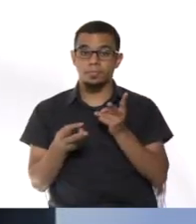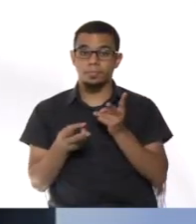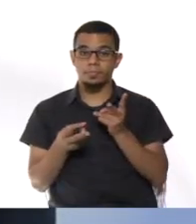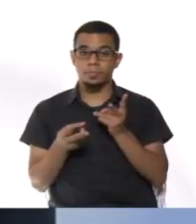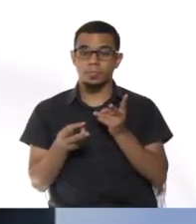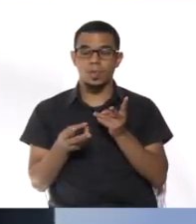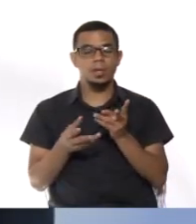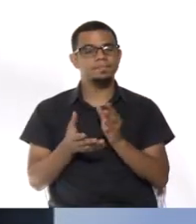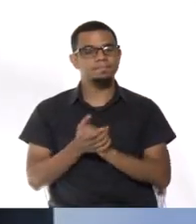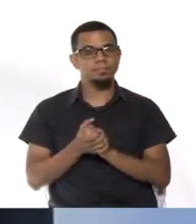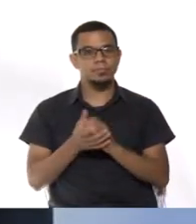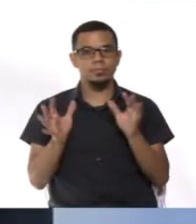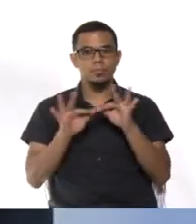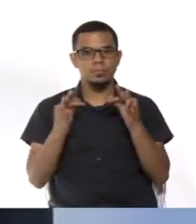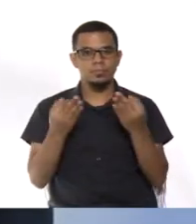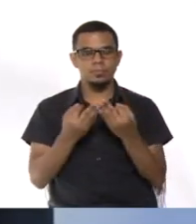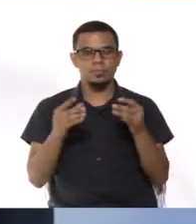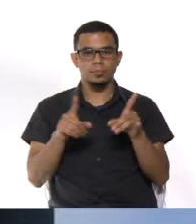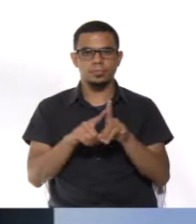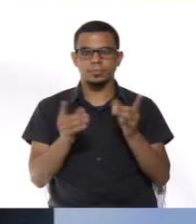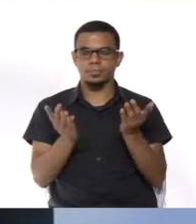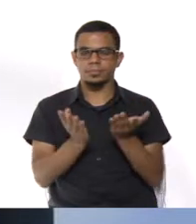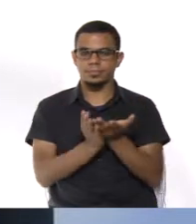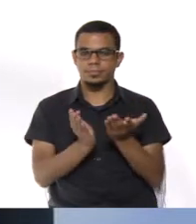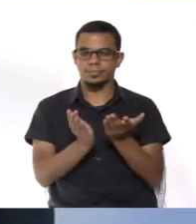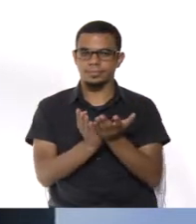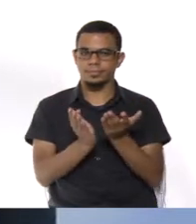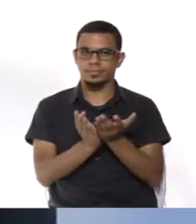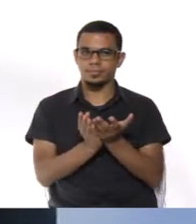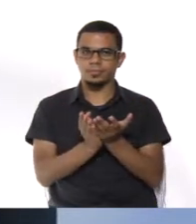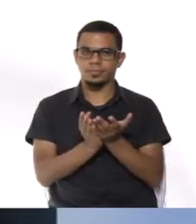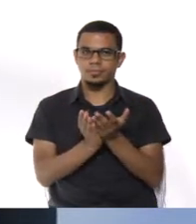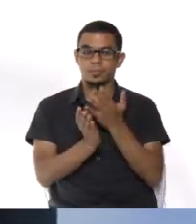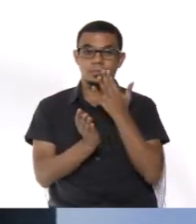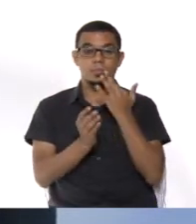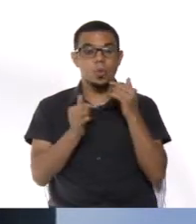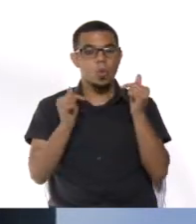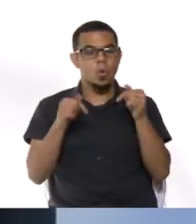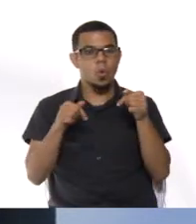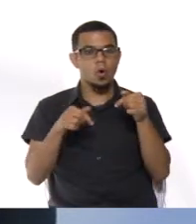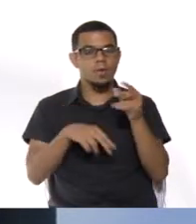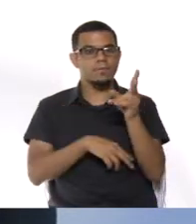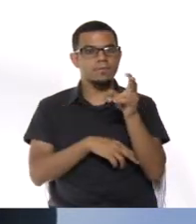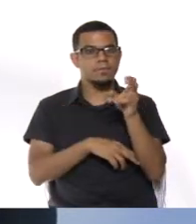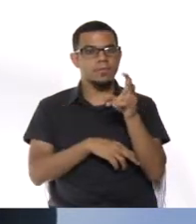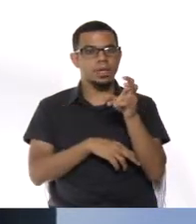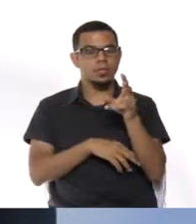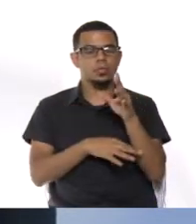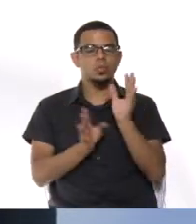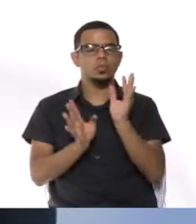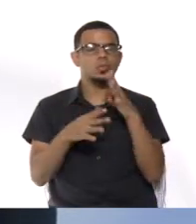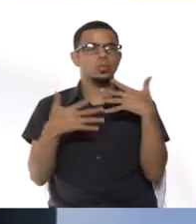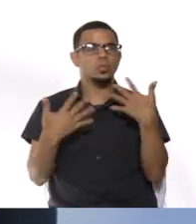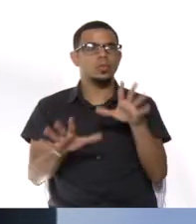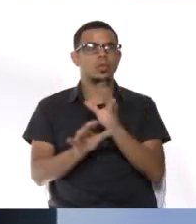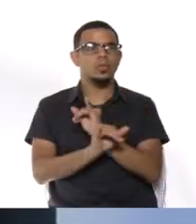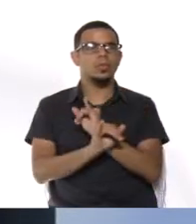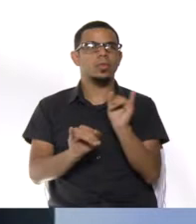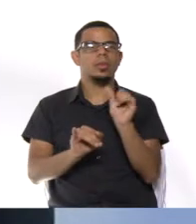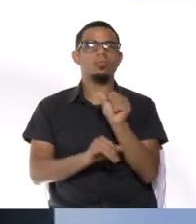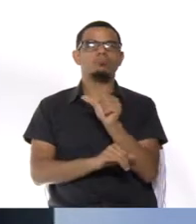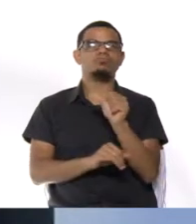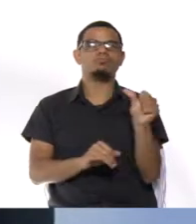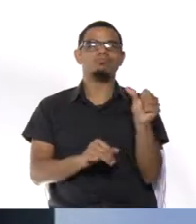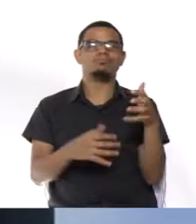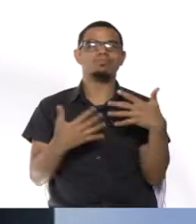Bienvenidos y bienvenidas una vez más a nuestro programa Cada Familia, una Escuela. Hoy viernes, finalizando la semana